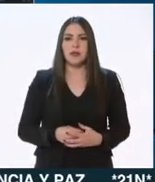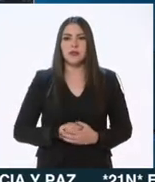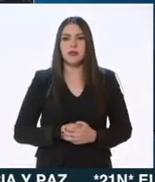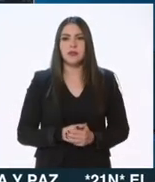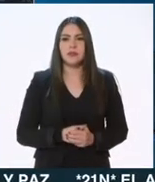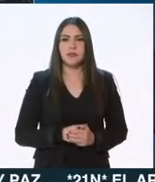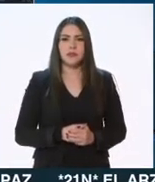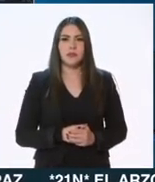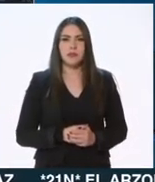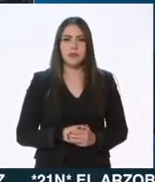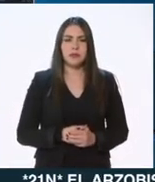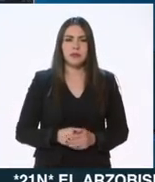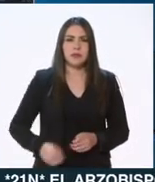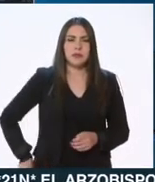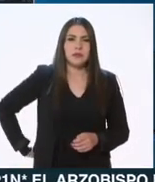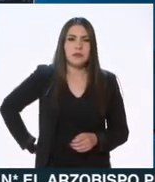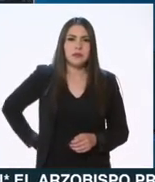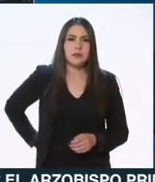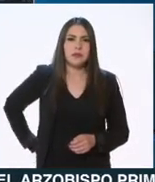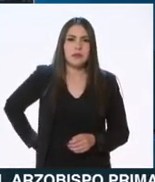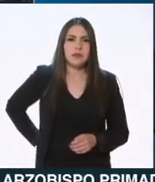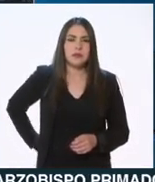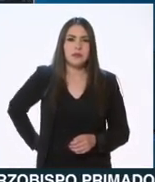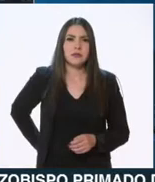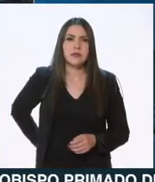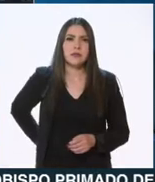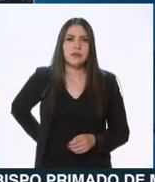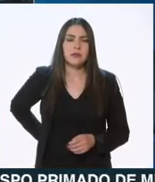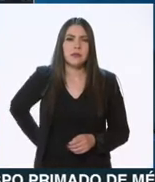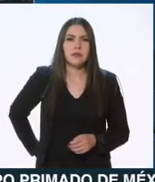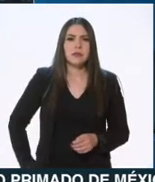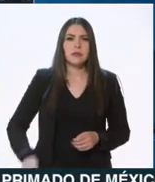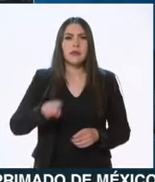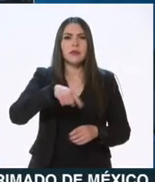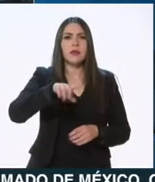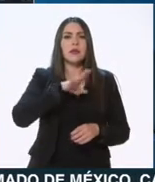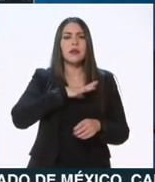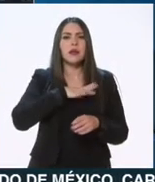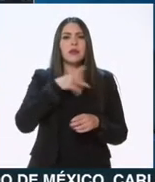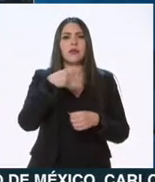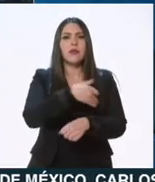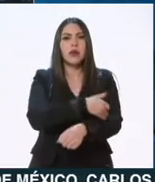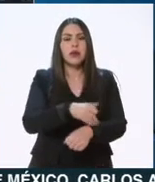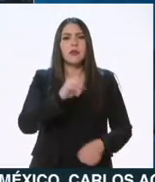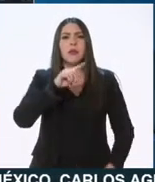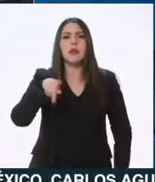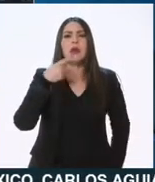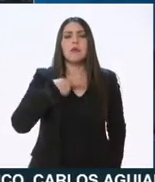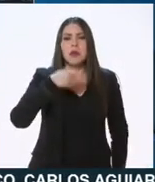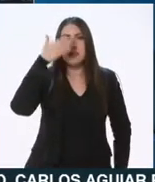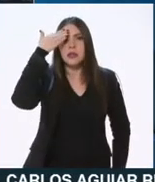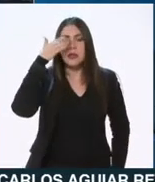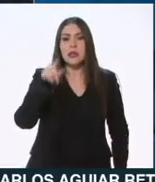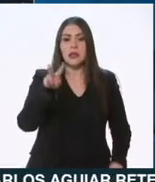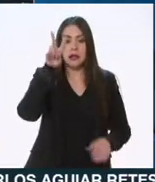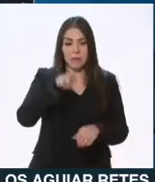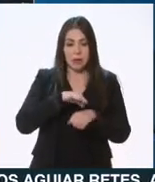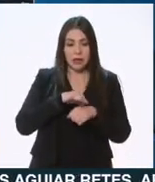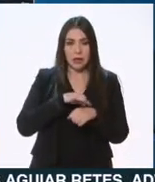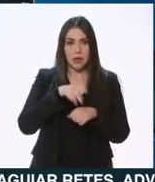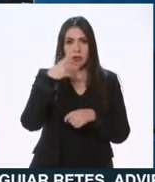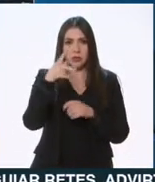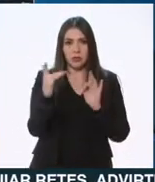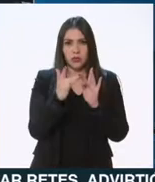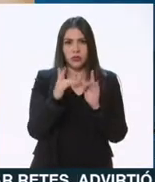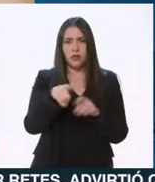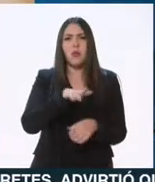reportes de padres de familia o de alguna otra persona que acudan a ustedes para, pues incluso saber si son perfiles reales con los que están